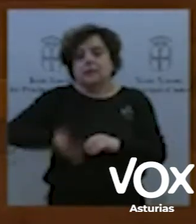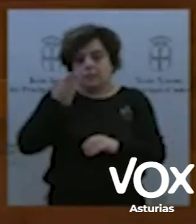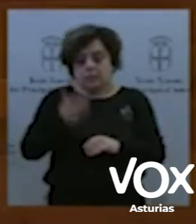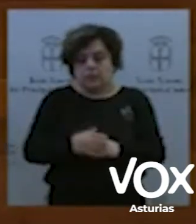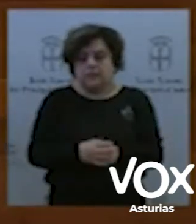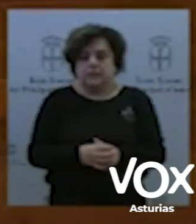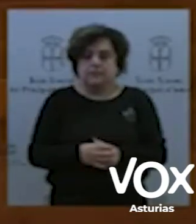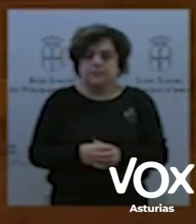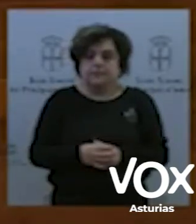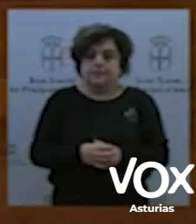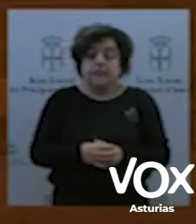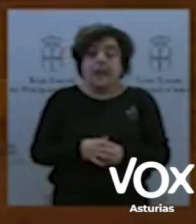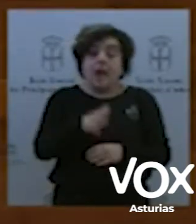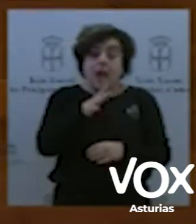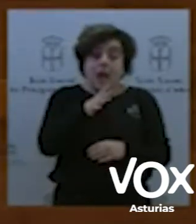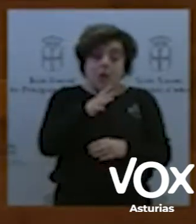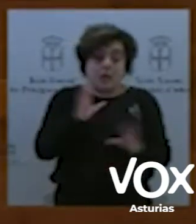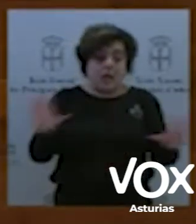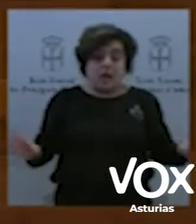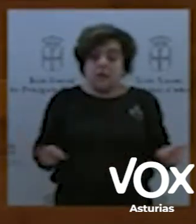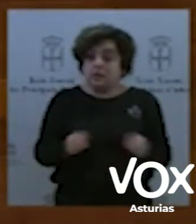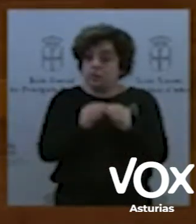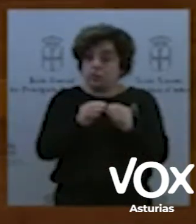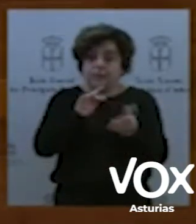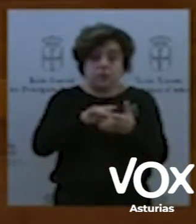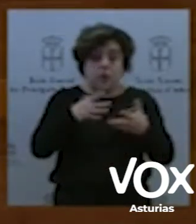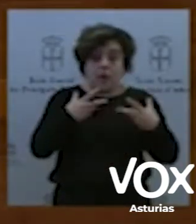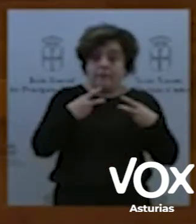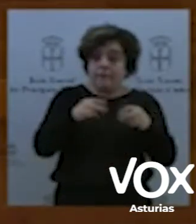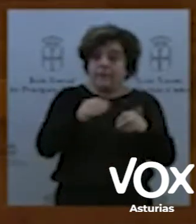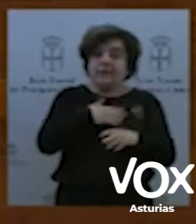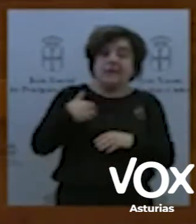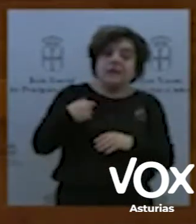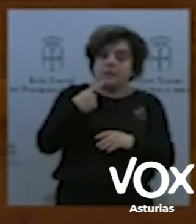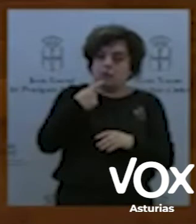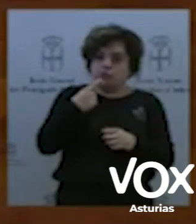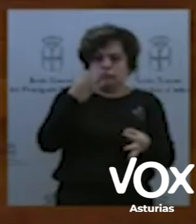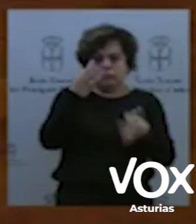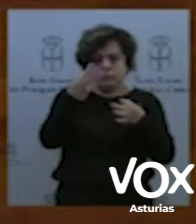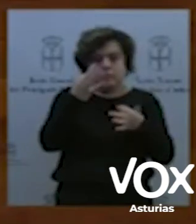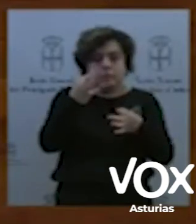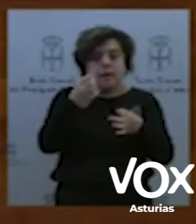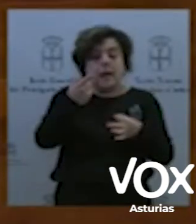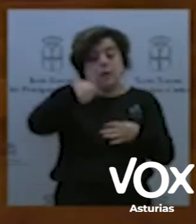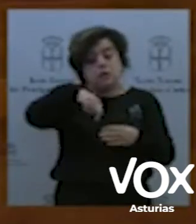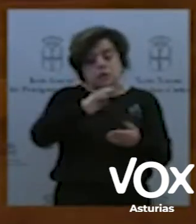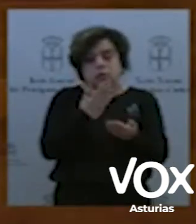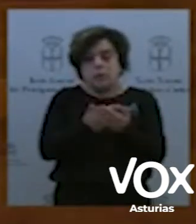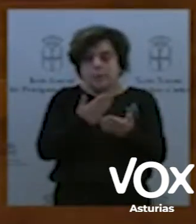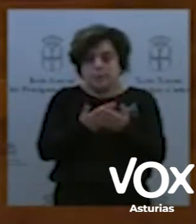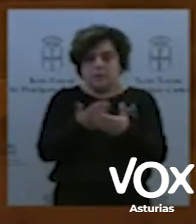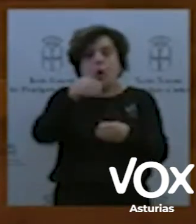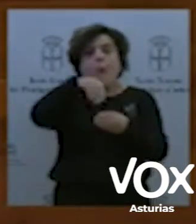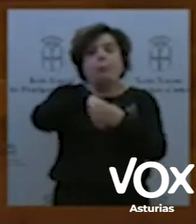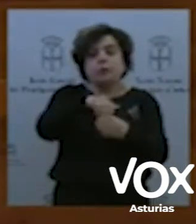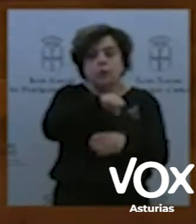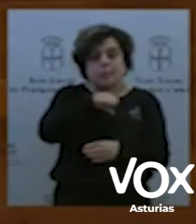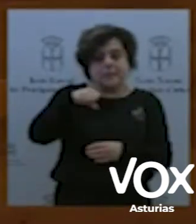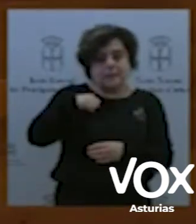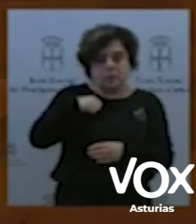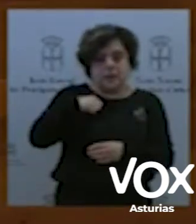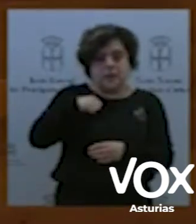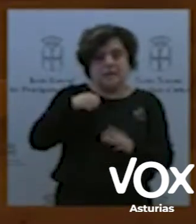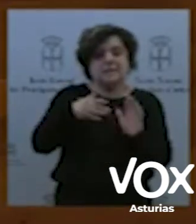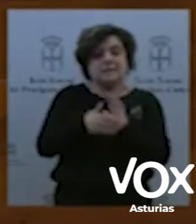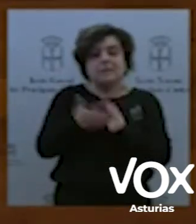para finalizar, queremos precisar que nuestra propuesta, nuestro voto particular, pasa por denunciar, primero, que